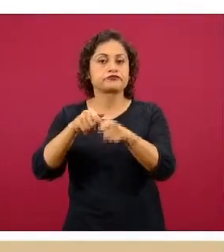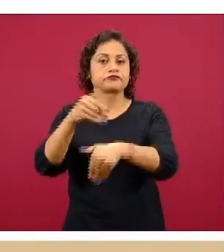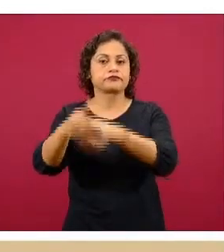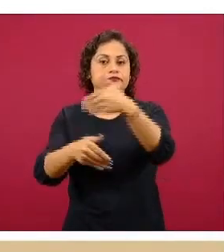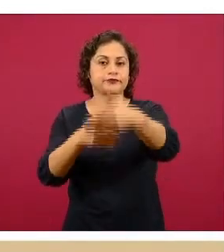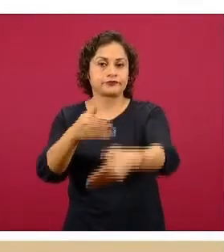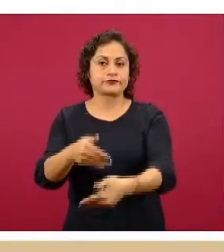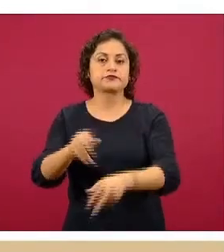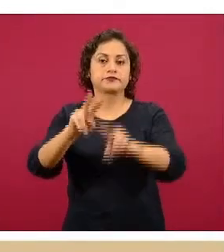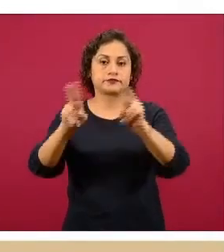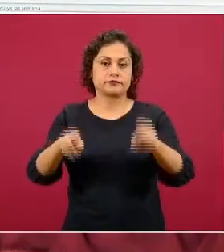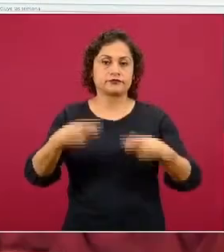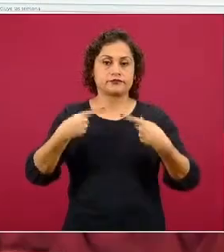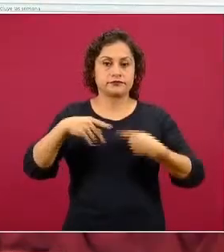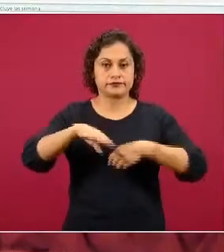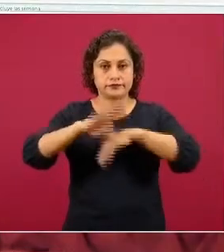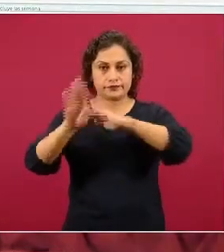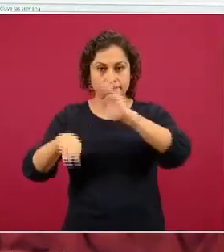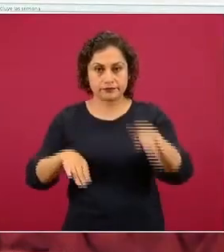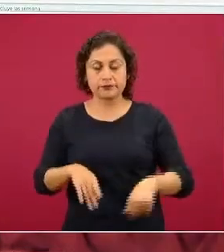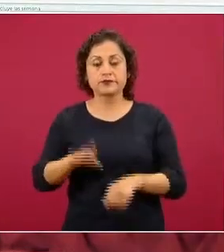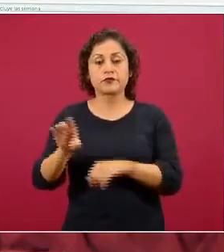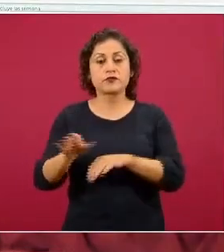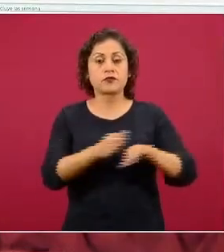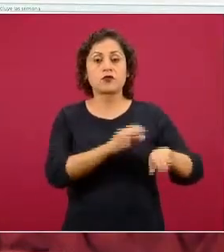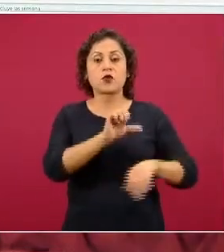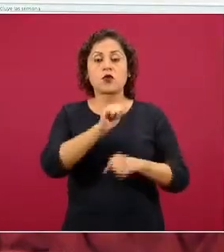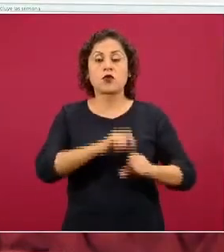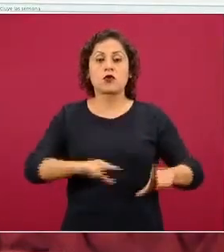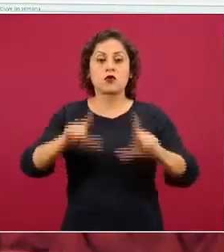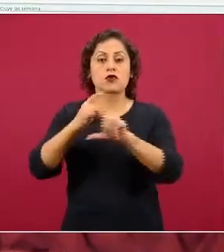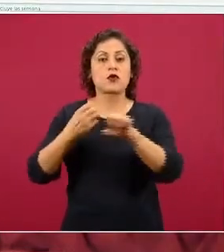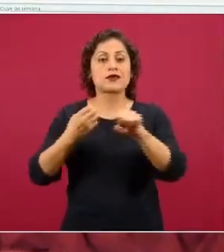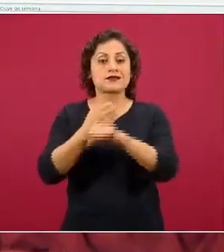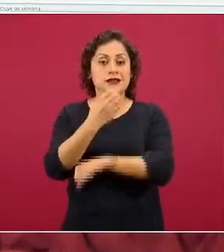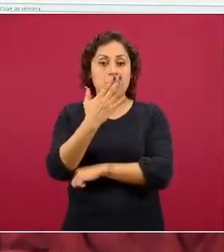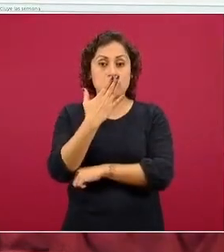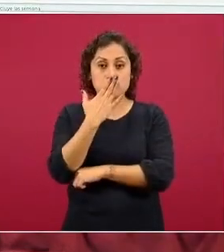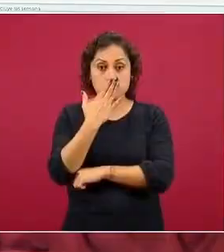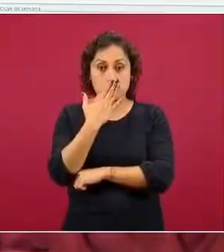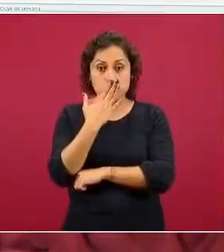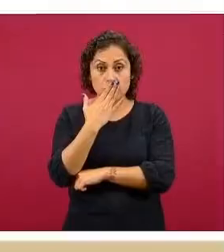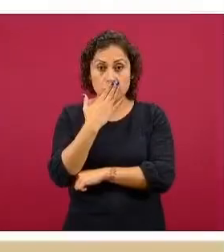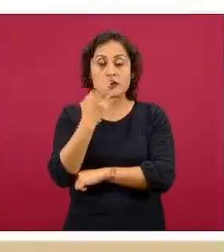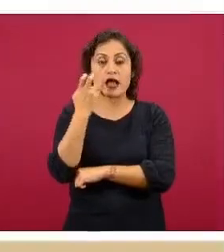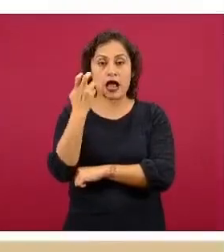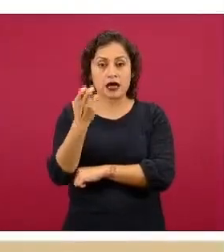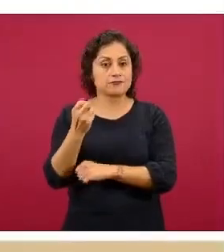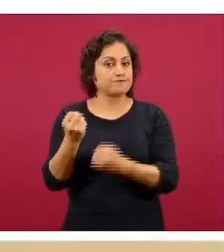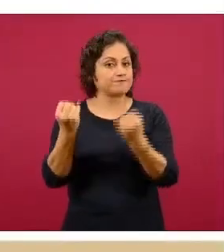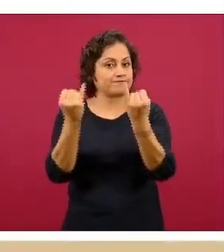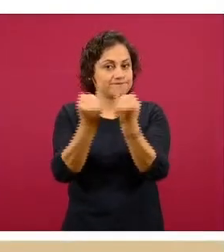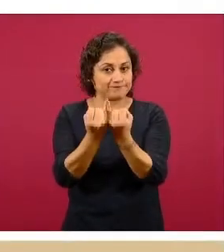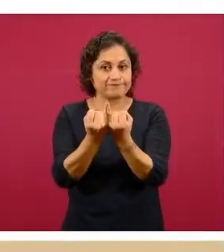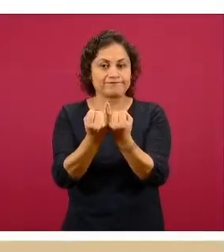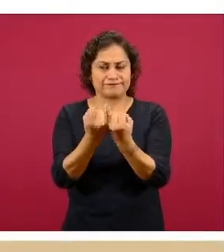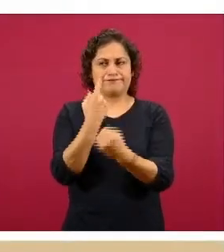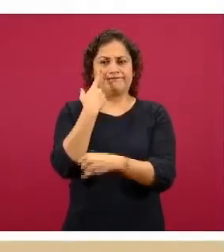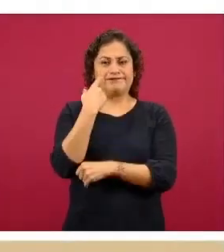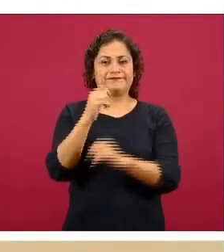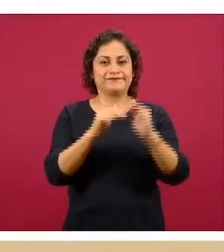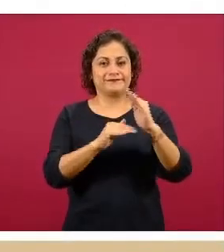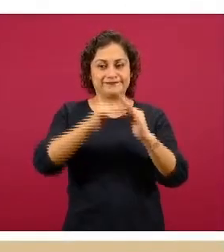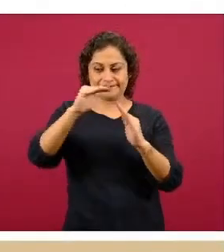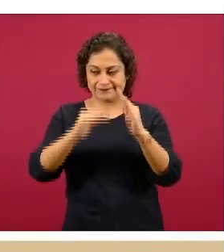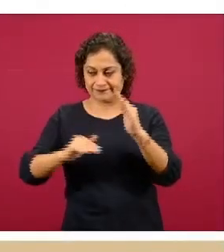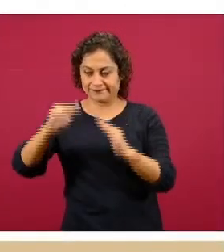mortalidad. El estado de Sonora, también de los estados con una curva muy característica, donde hay un gran ascenso,